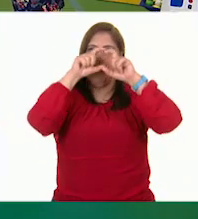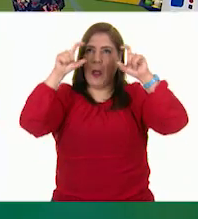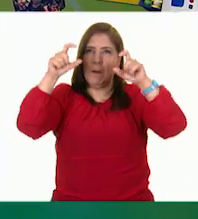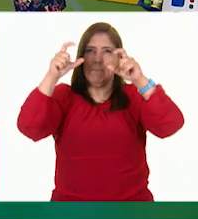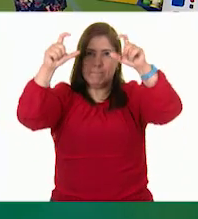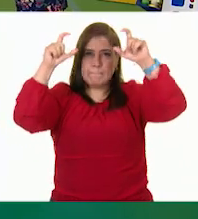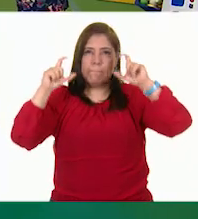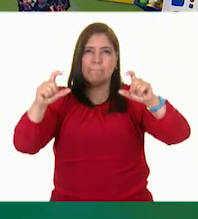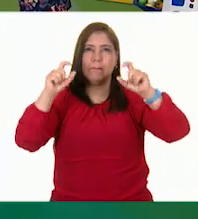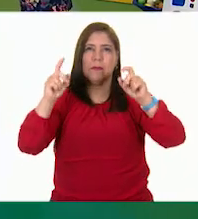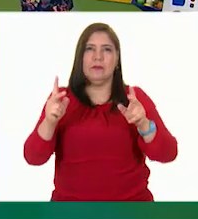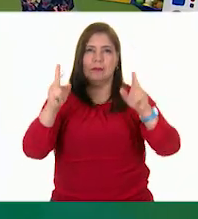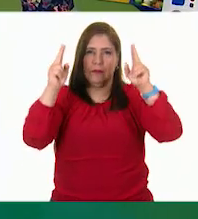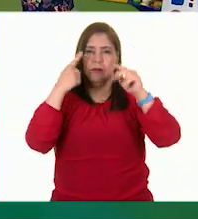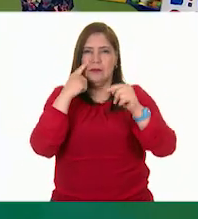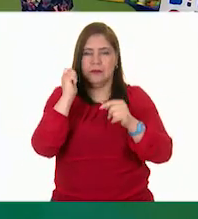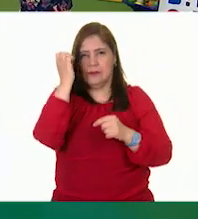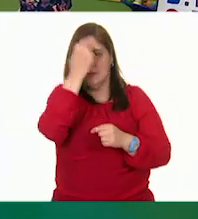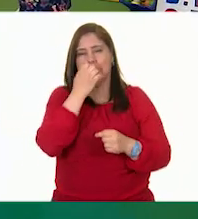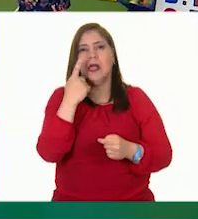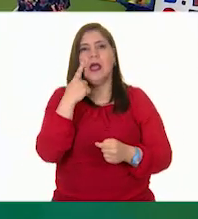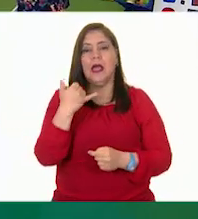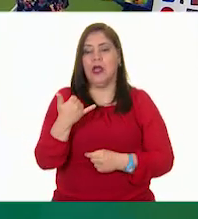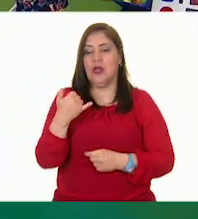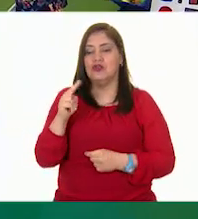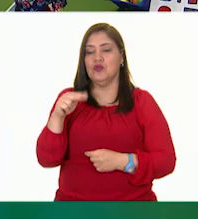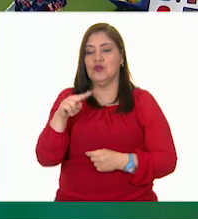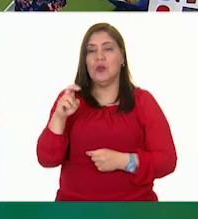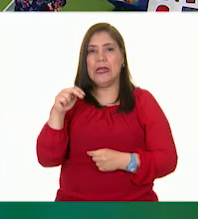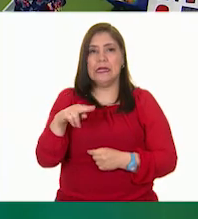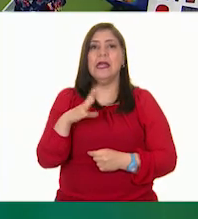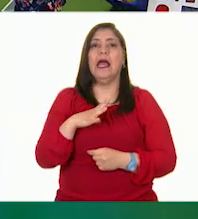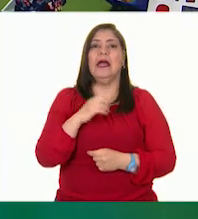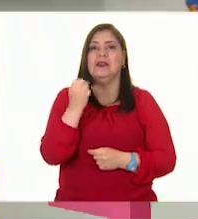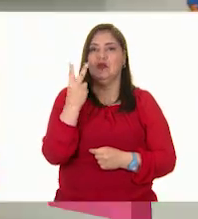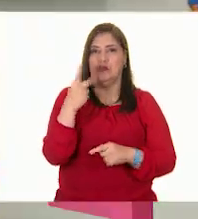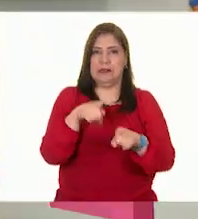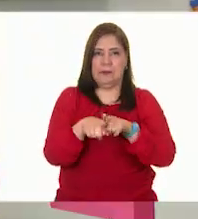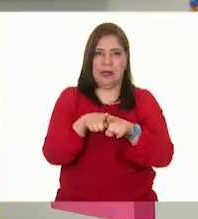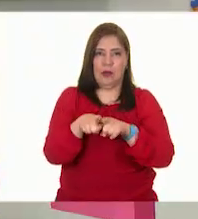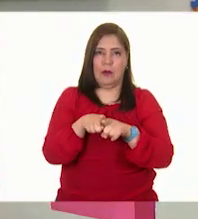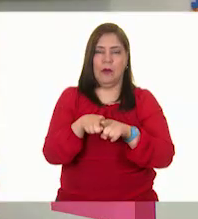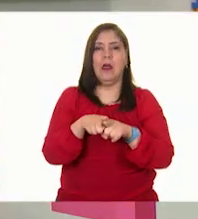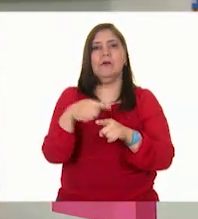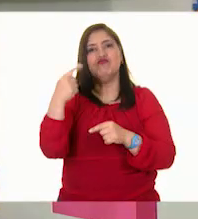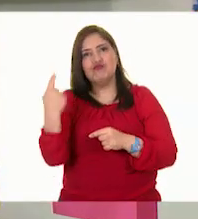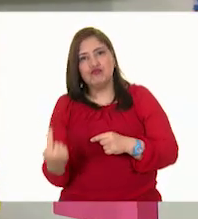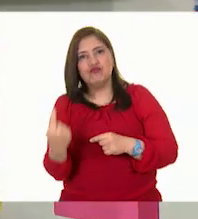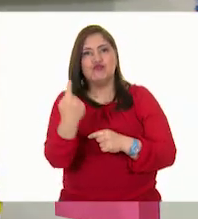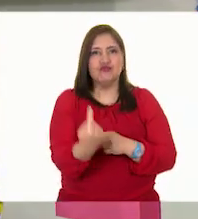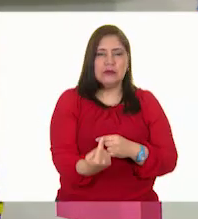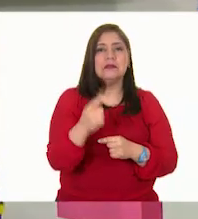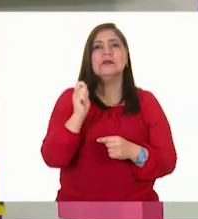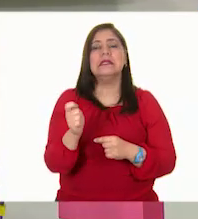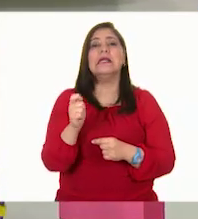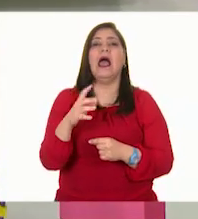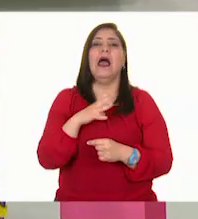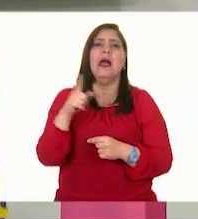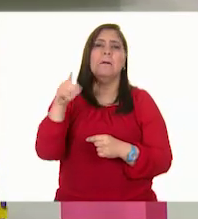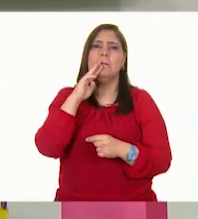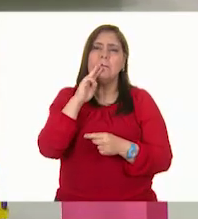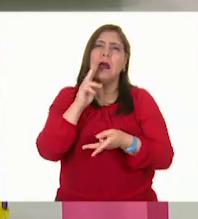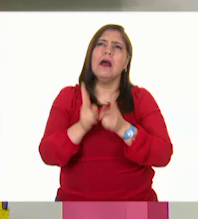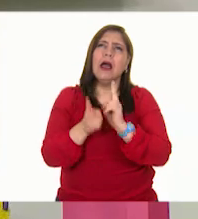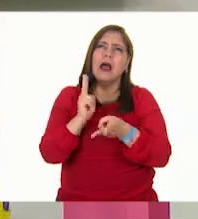el siguiente párrafo dice, Yunuen tiene 2 hermanos más pequeños. Su mamá siempre les platica de su pueblo en